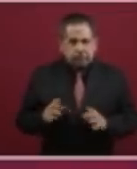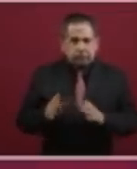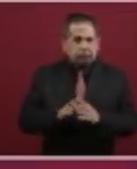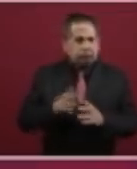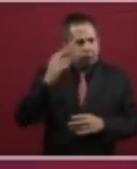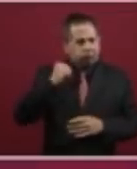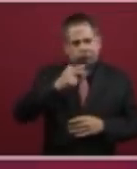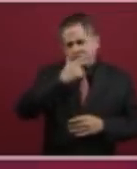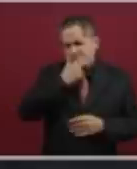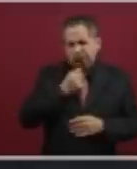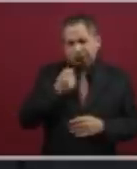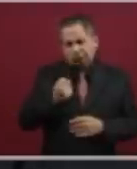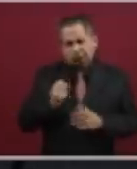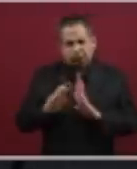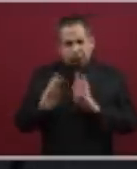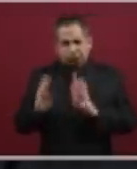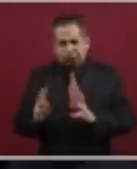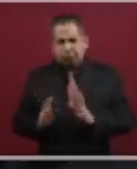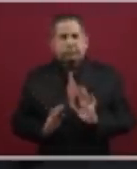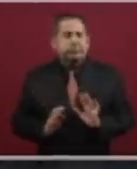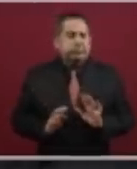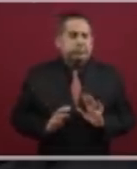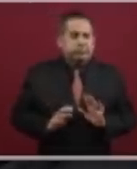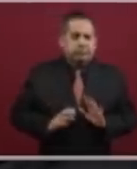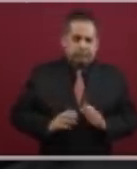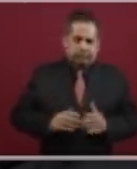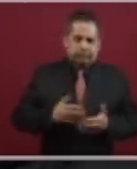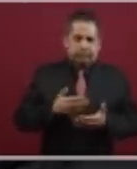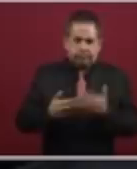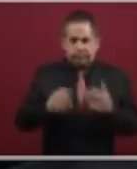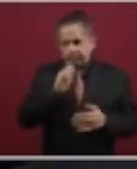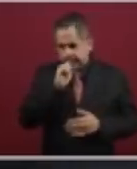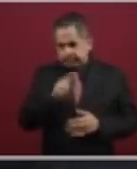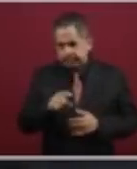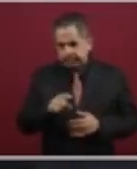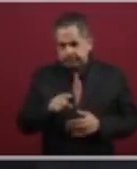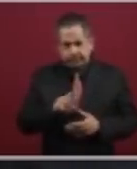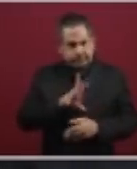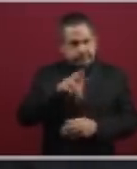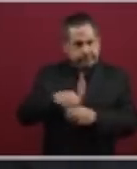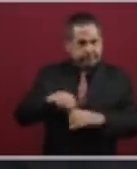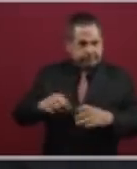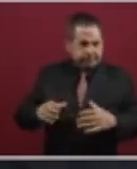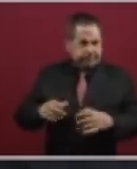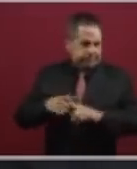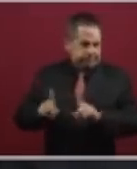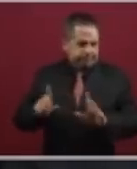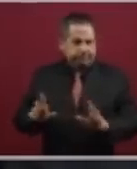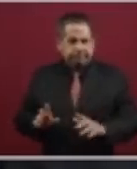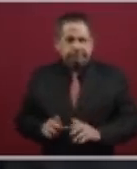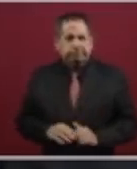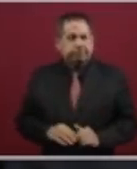hombres, ahora hay que decir también que eran,